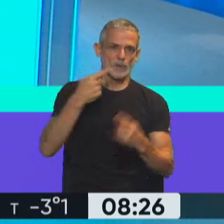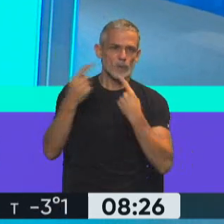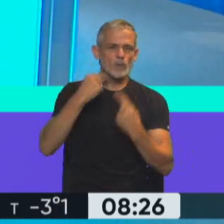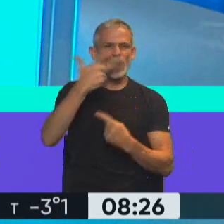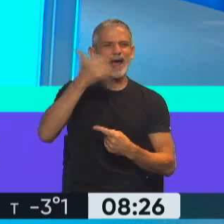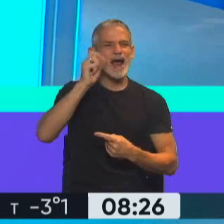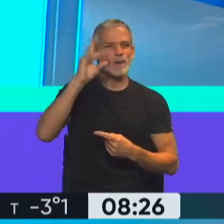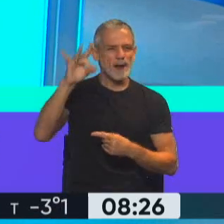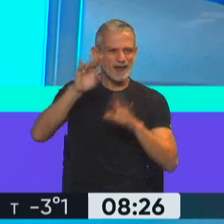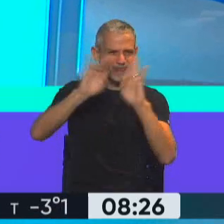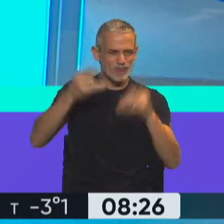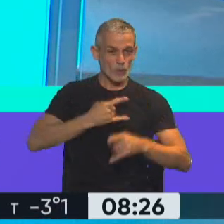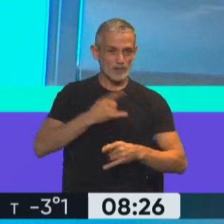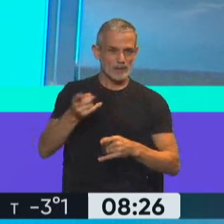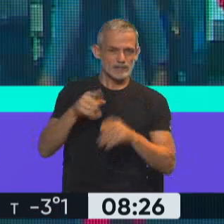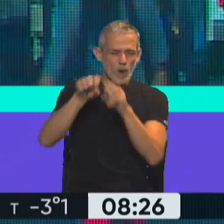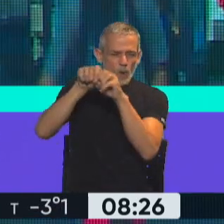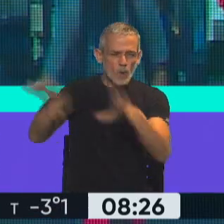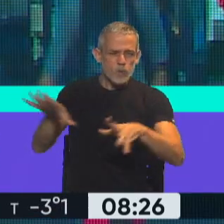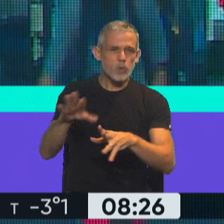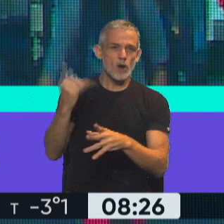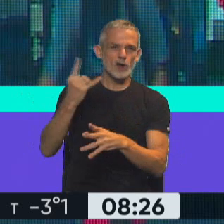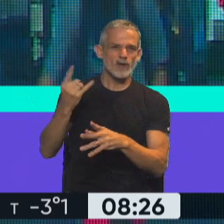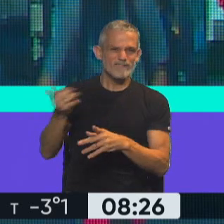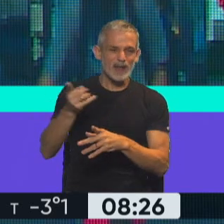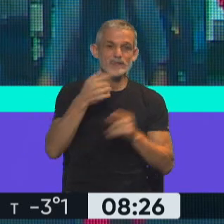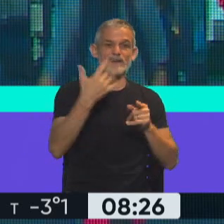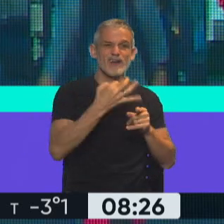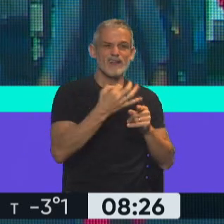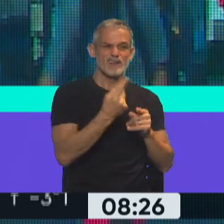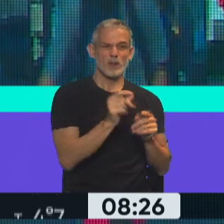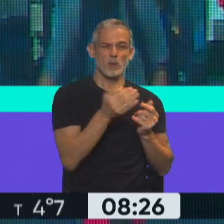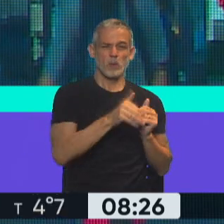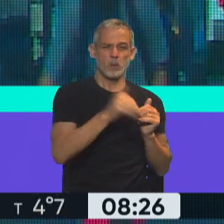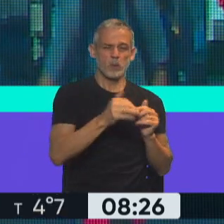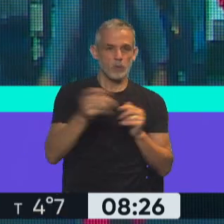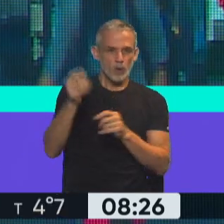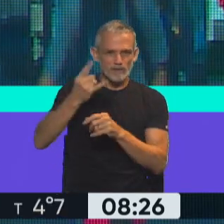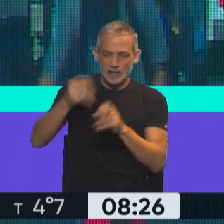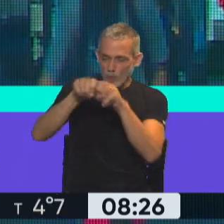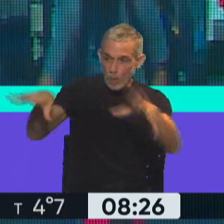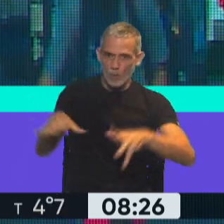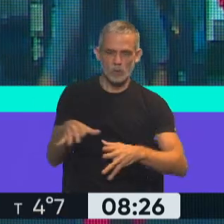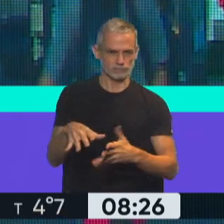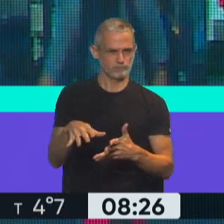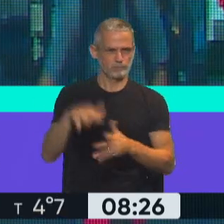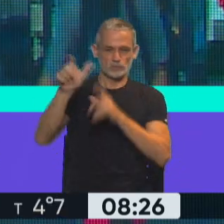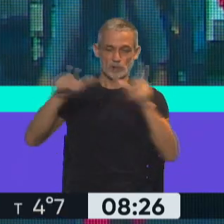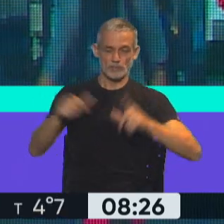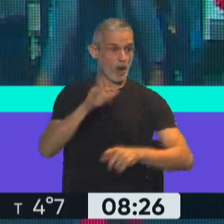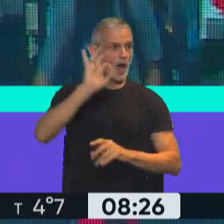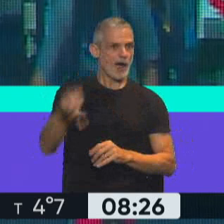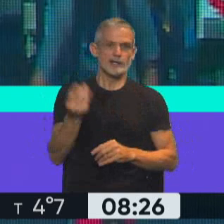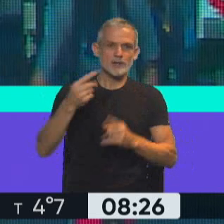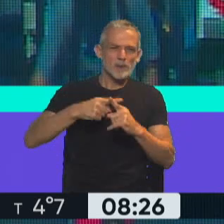Harvard, se viraliza 6 veces más rápido una fake news que una noticia verdadera, ¿no? Entonces, si tenés una gran cantidad de la población que se entera